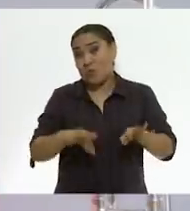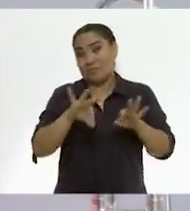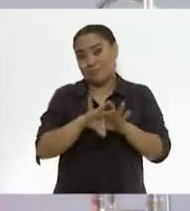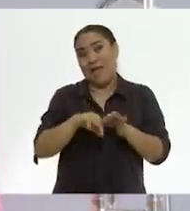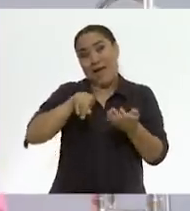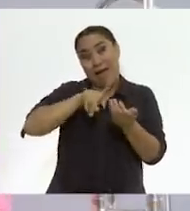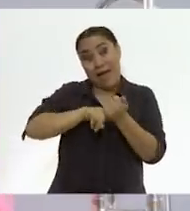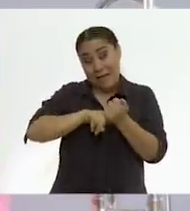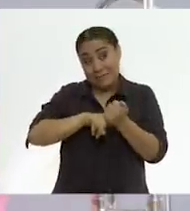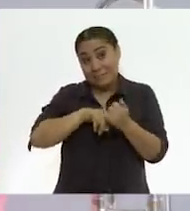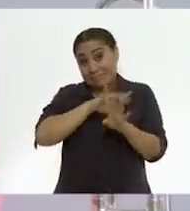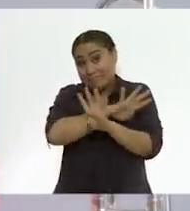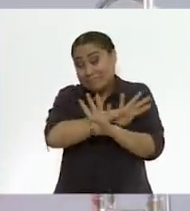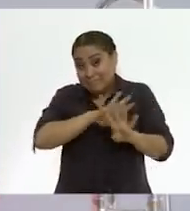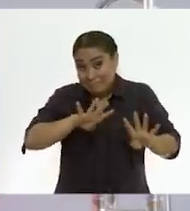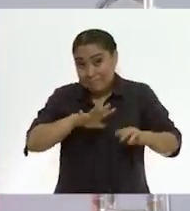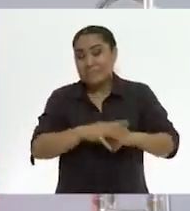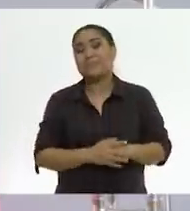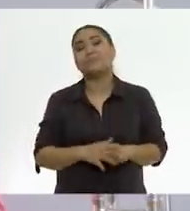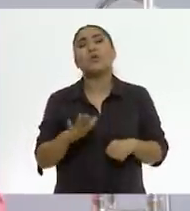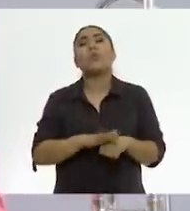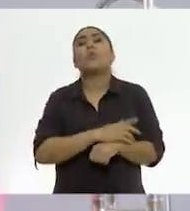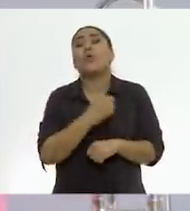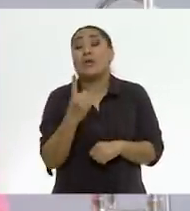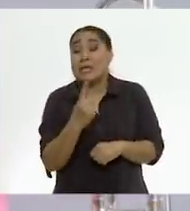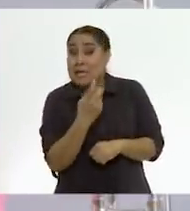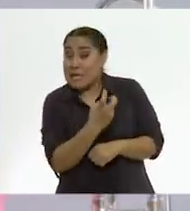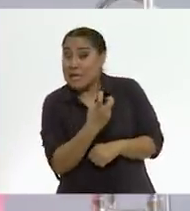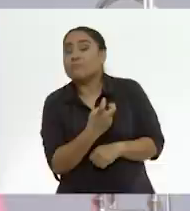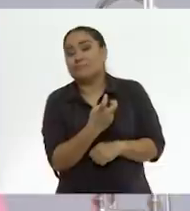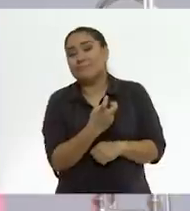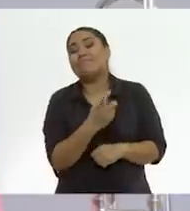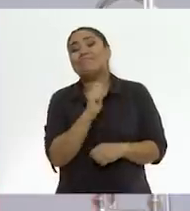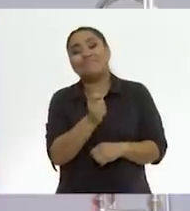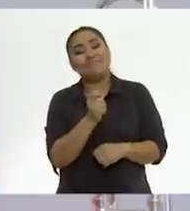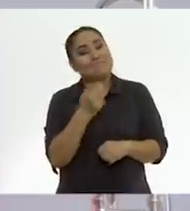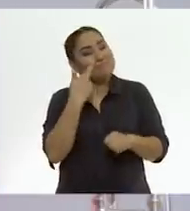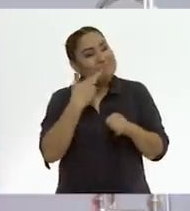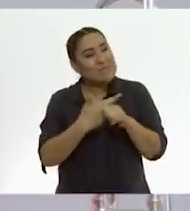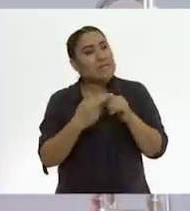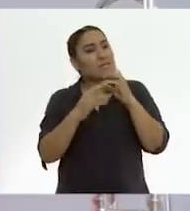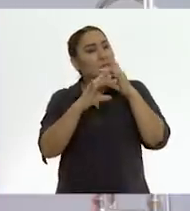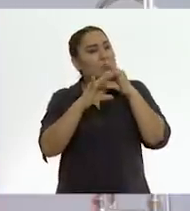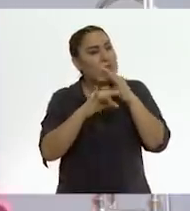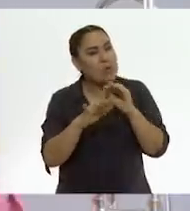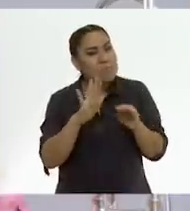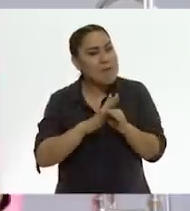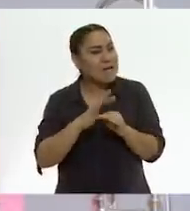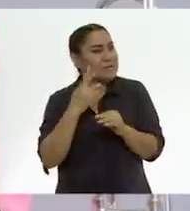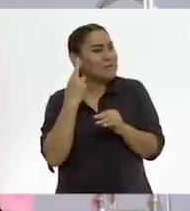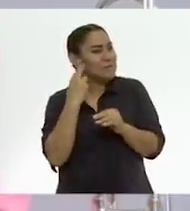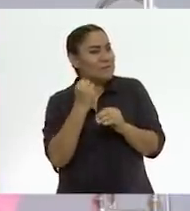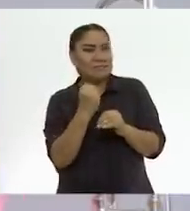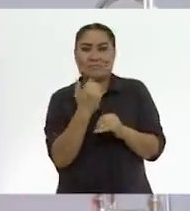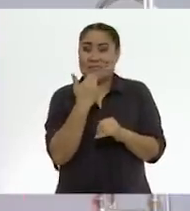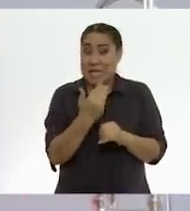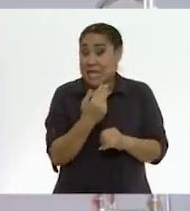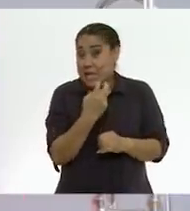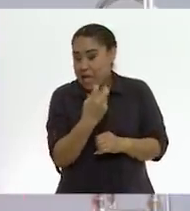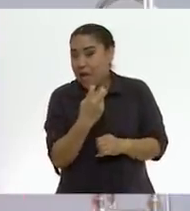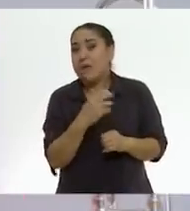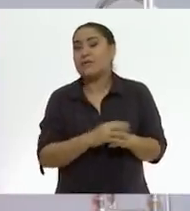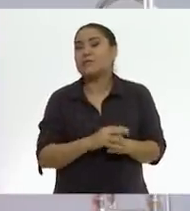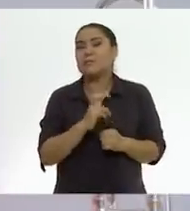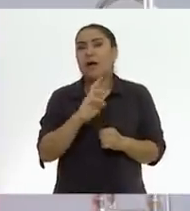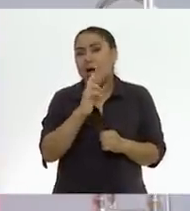de la orquesta, ya que en muchas ocasiones es la encargada de tocar solos muy virtuosos y solos que recuerdan